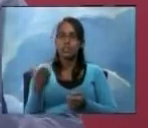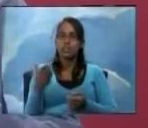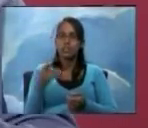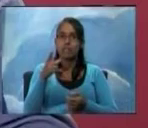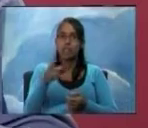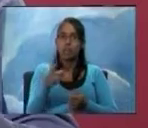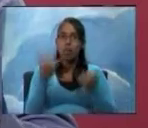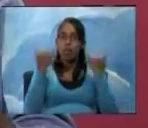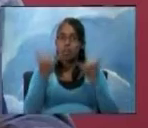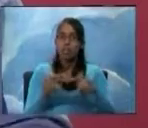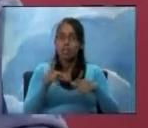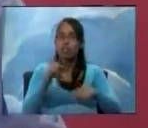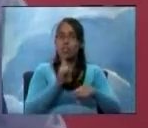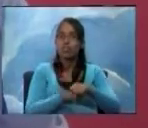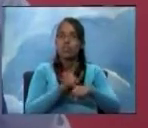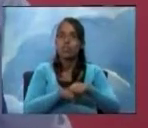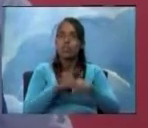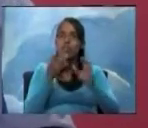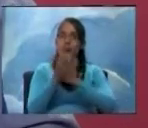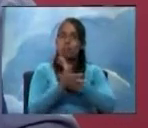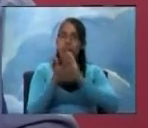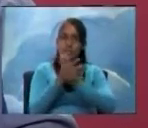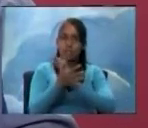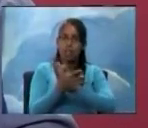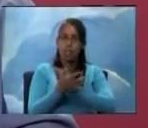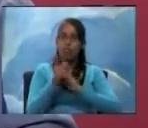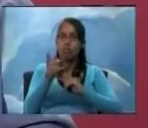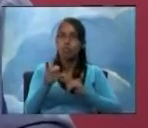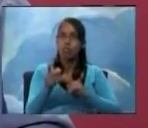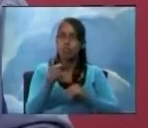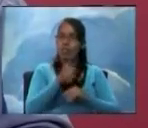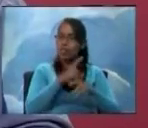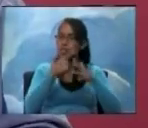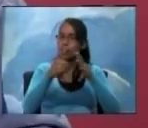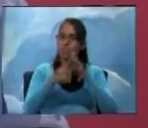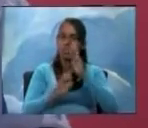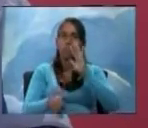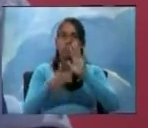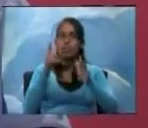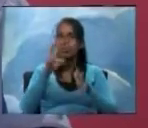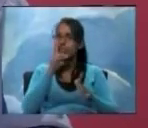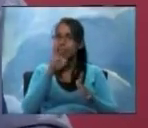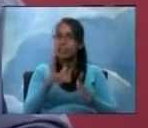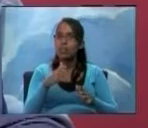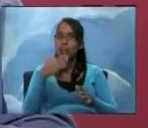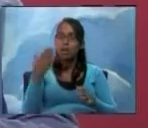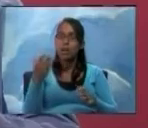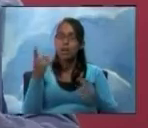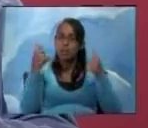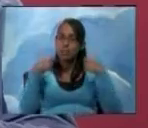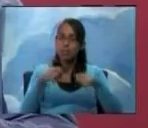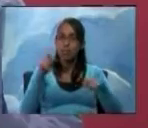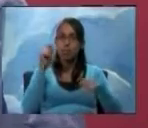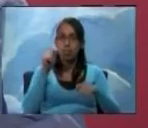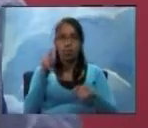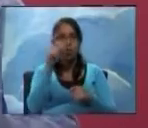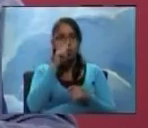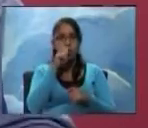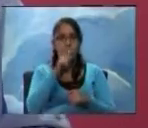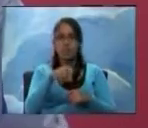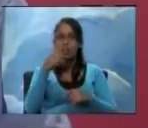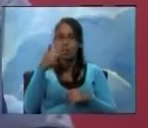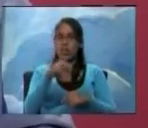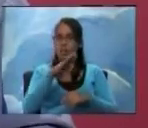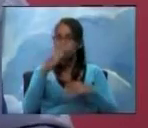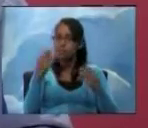la actualidad y en los tiempos que han pasado, uno de los fenómenos más terribles que ha pasado el hombre después